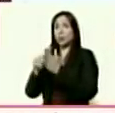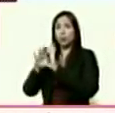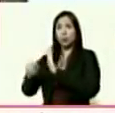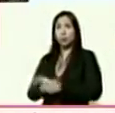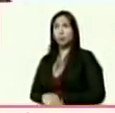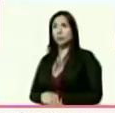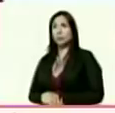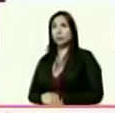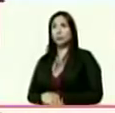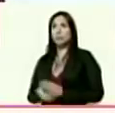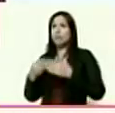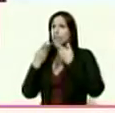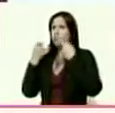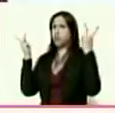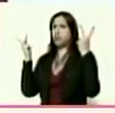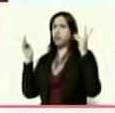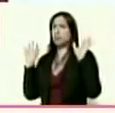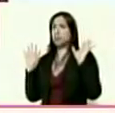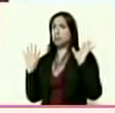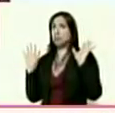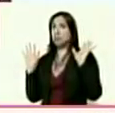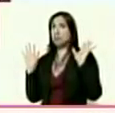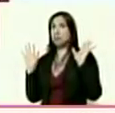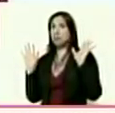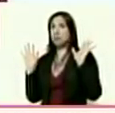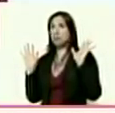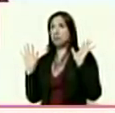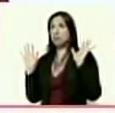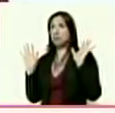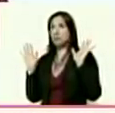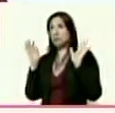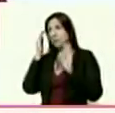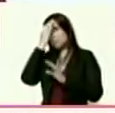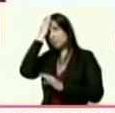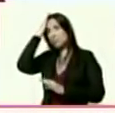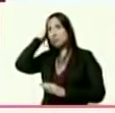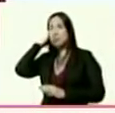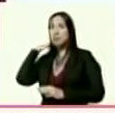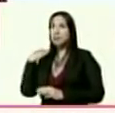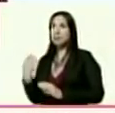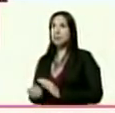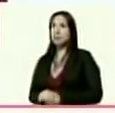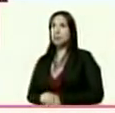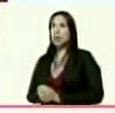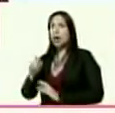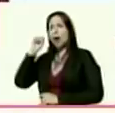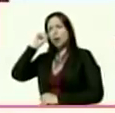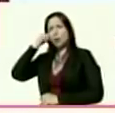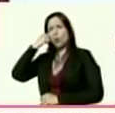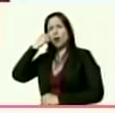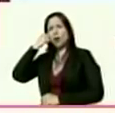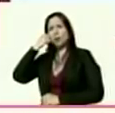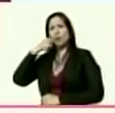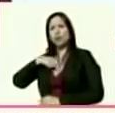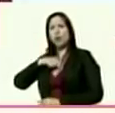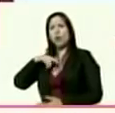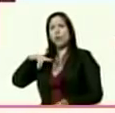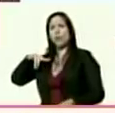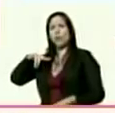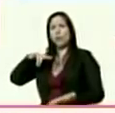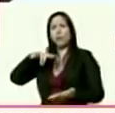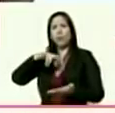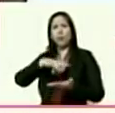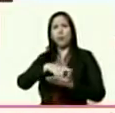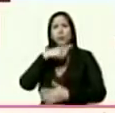Constituyente son públicas. Son públicas. Yo recuerdo que yo fui a Rusia